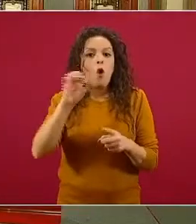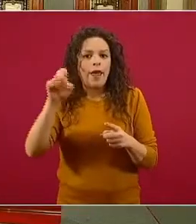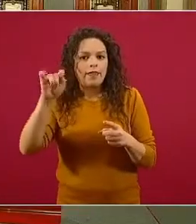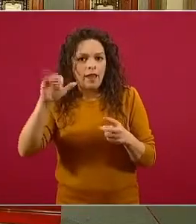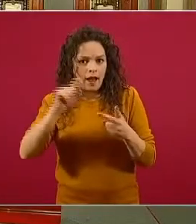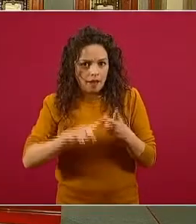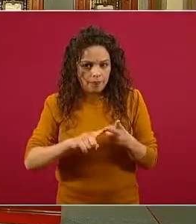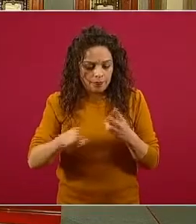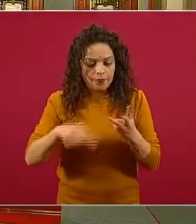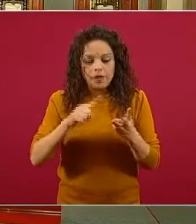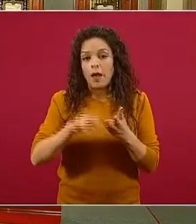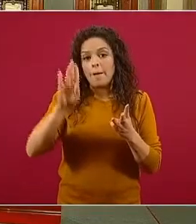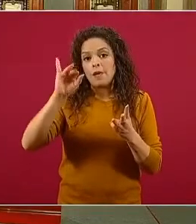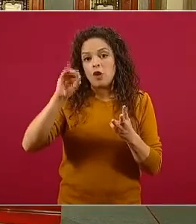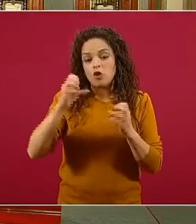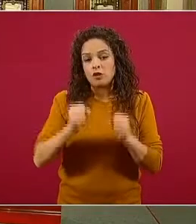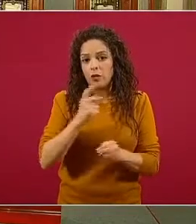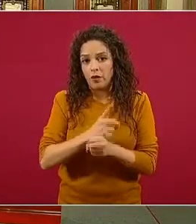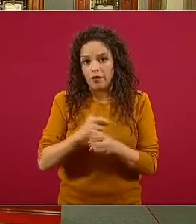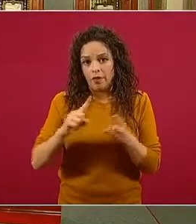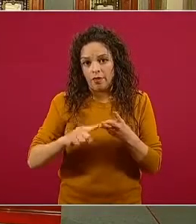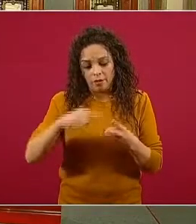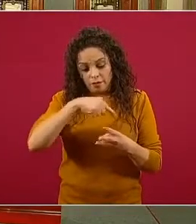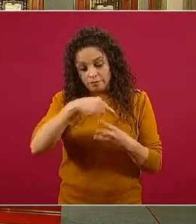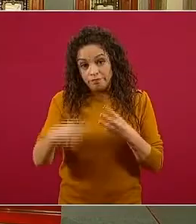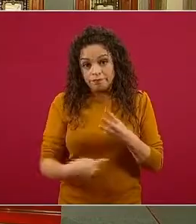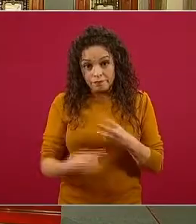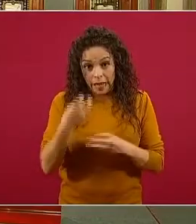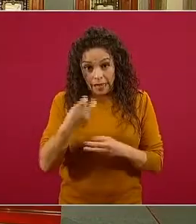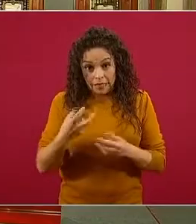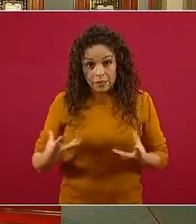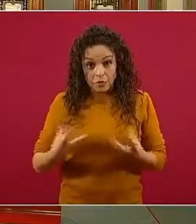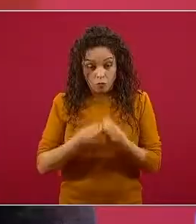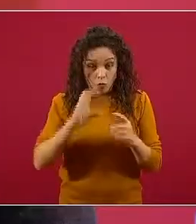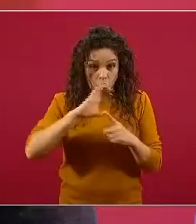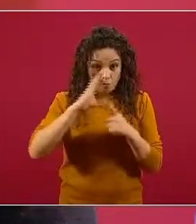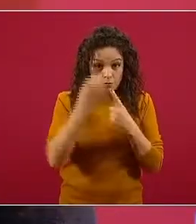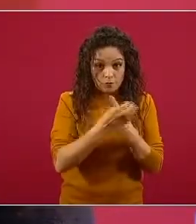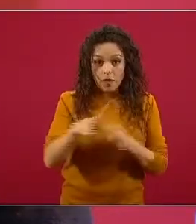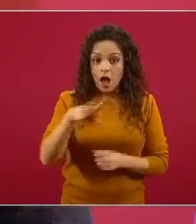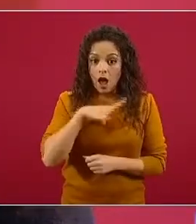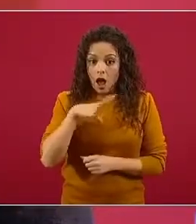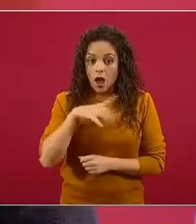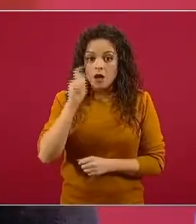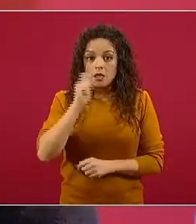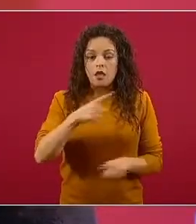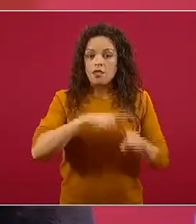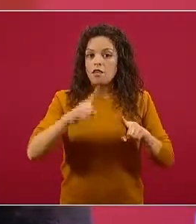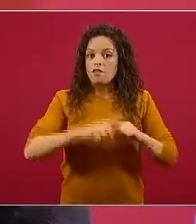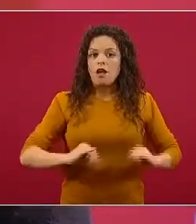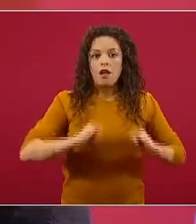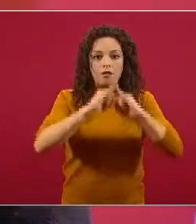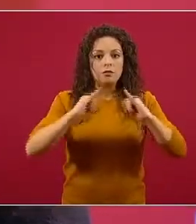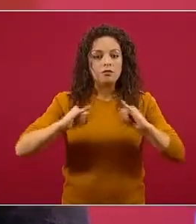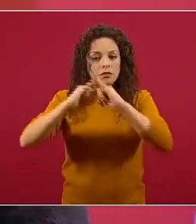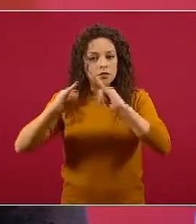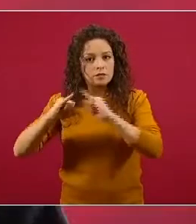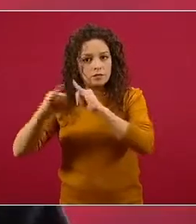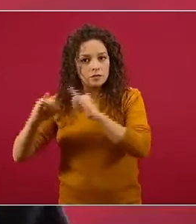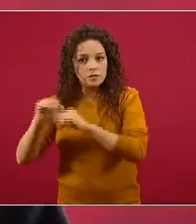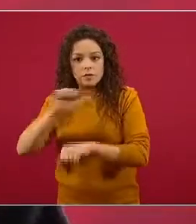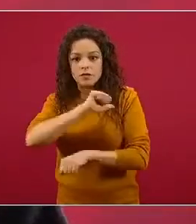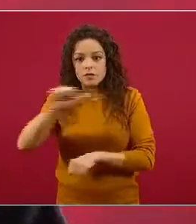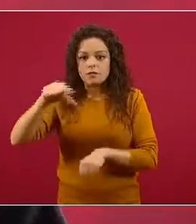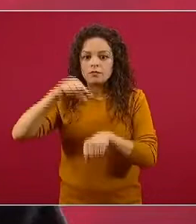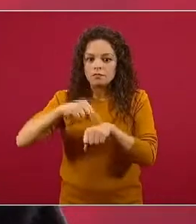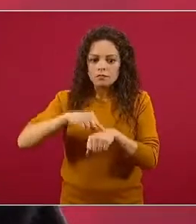comité de bioseguridad. A su vez, estos comités que están establecidos en las dependencias de clínicas